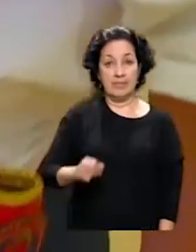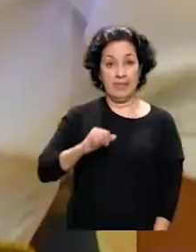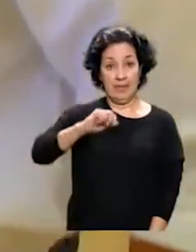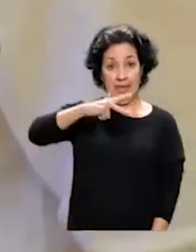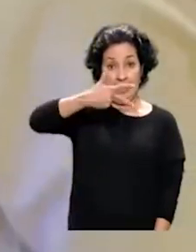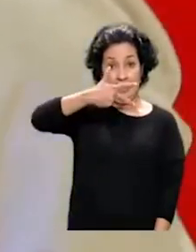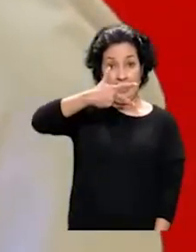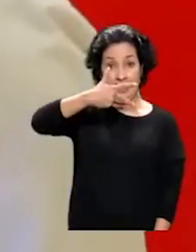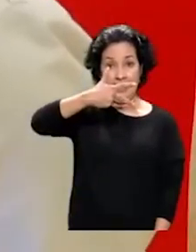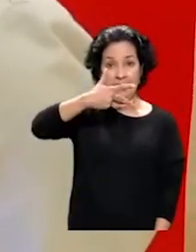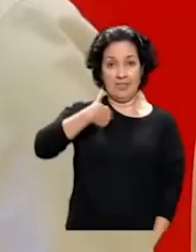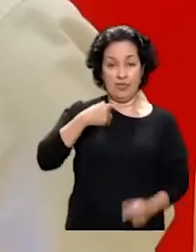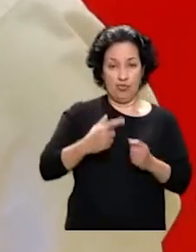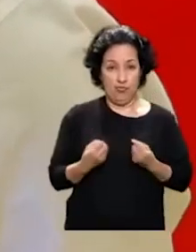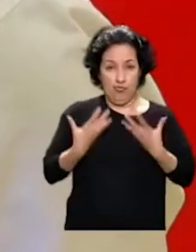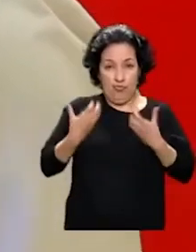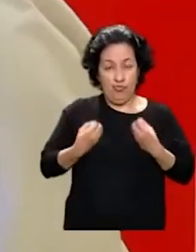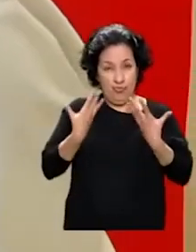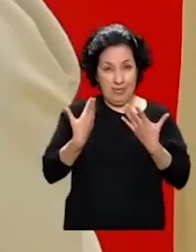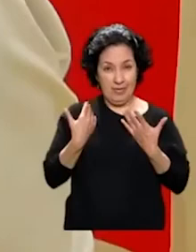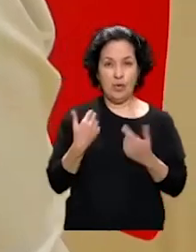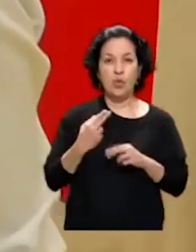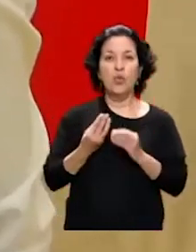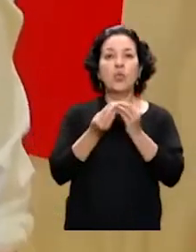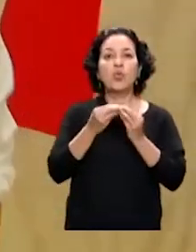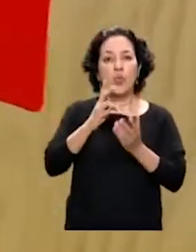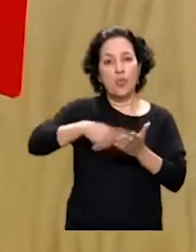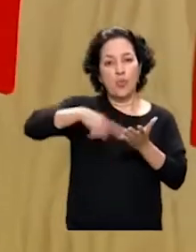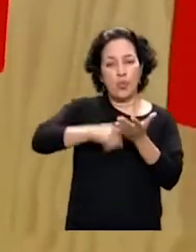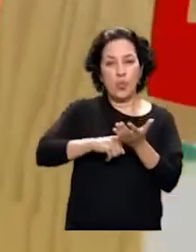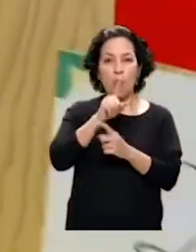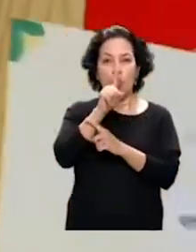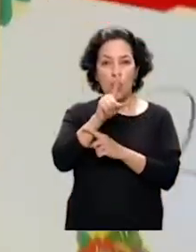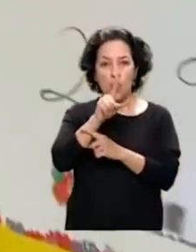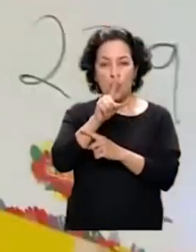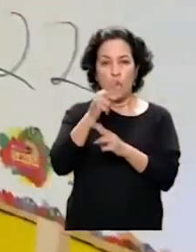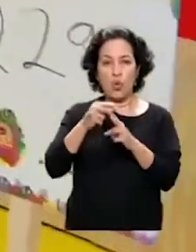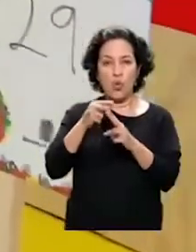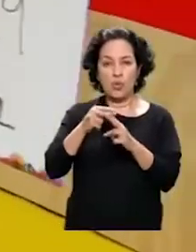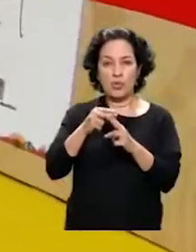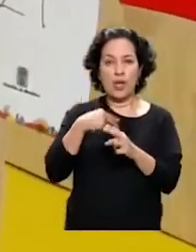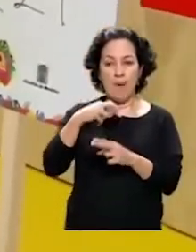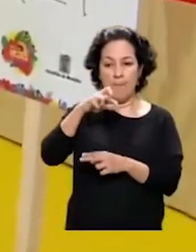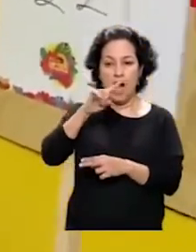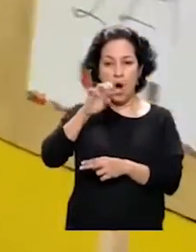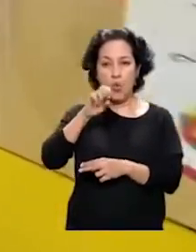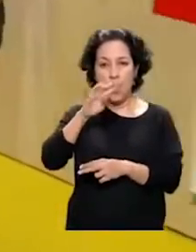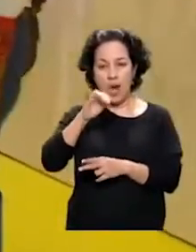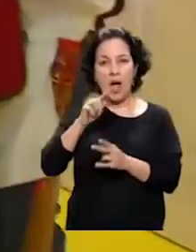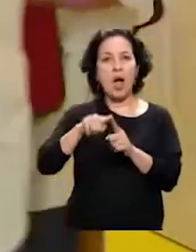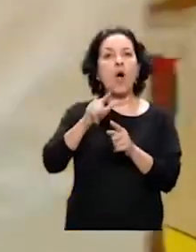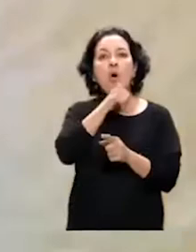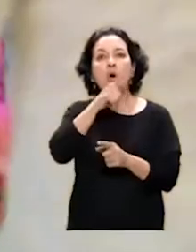Tercer puesto, silleta tradicional, número de contrato 1, Paula Esther Soto Londoño Vereda